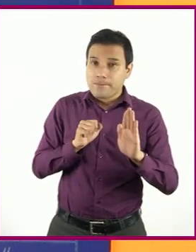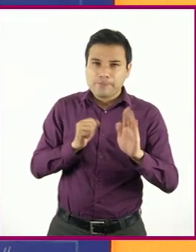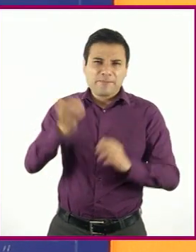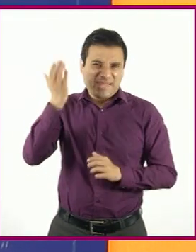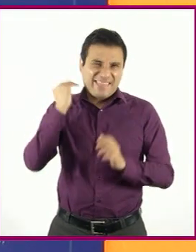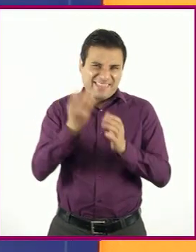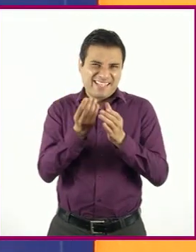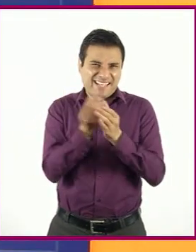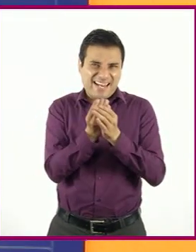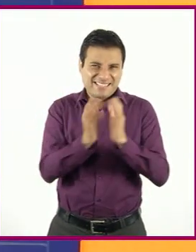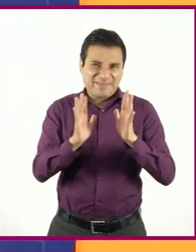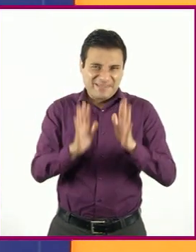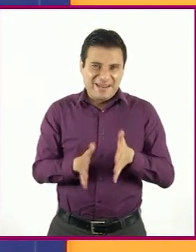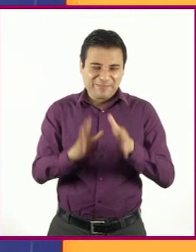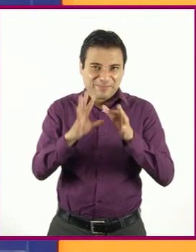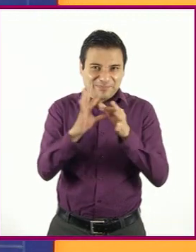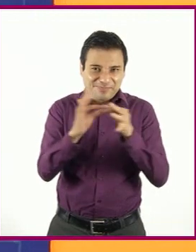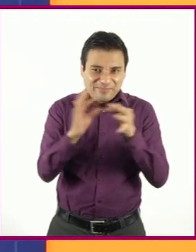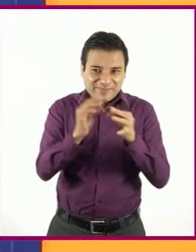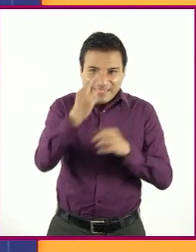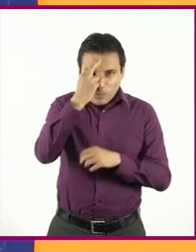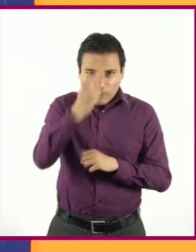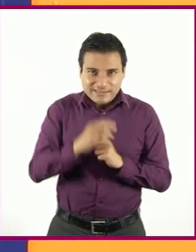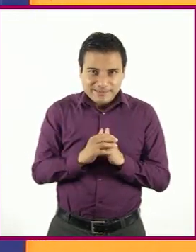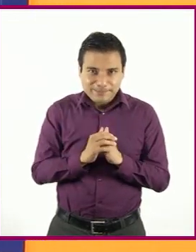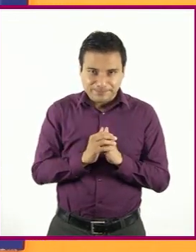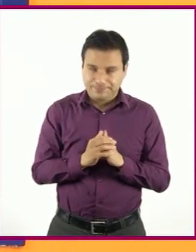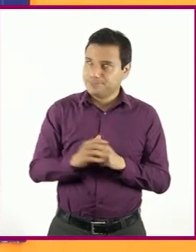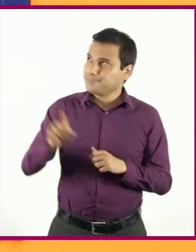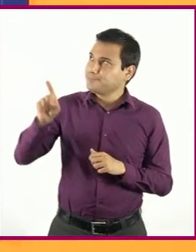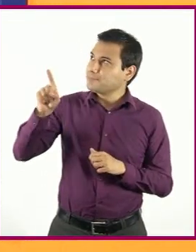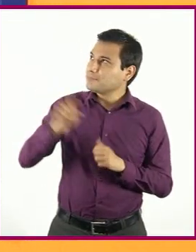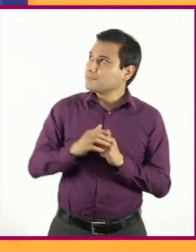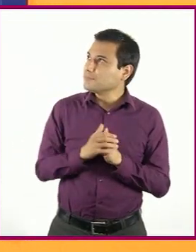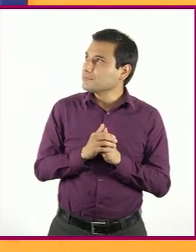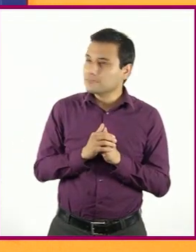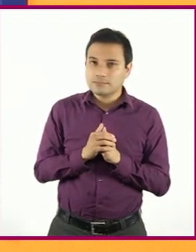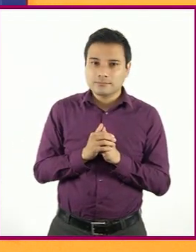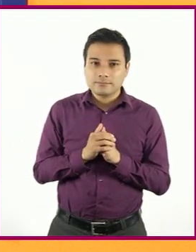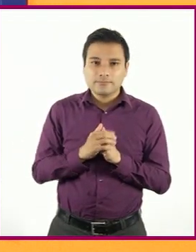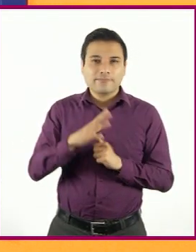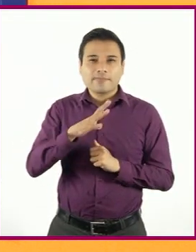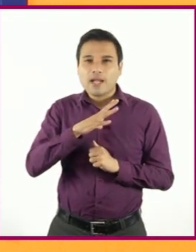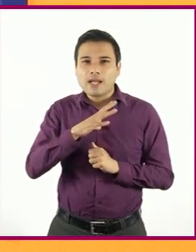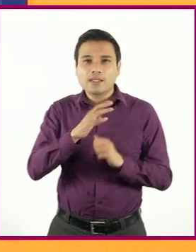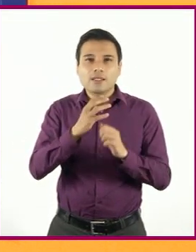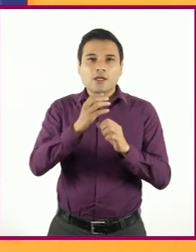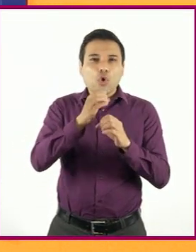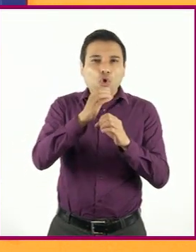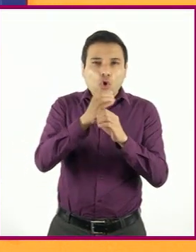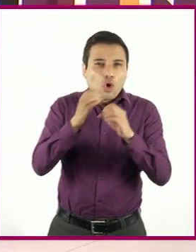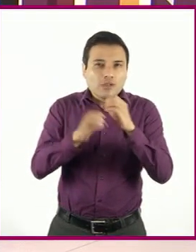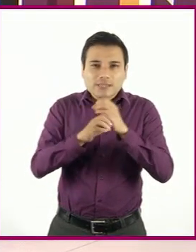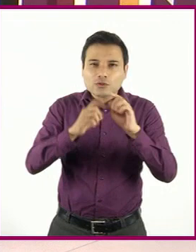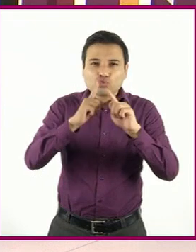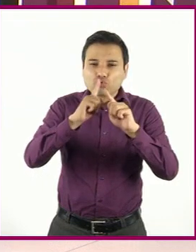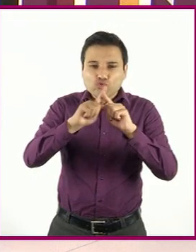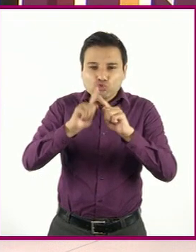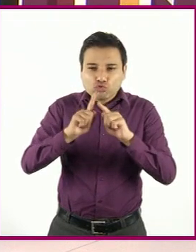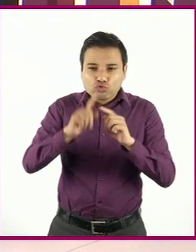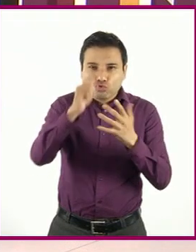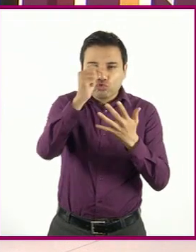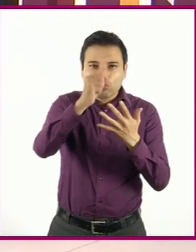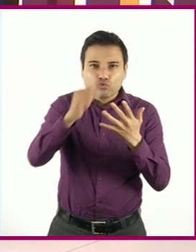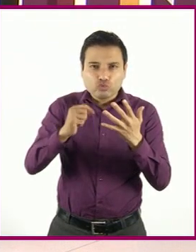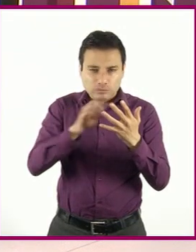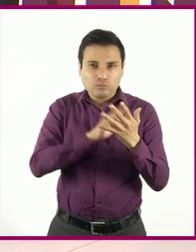la sesión anterior, ¿lo recuerdas, Roberto? Sí, claro que sí. En él se pueden ver todas las partes que componen nuestro prototipo y ya establecimos